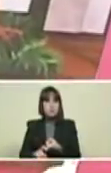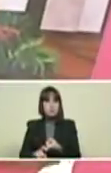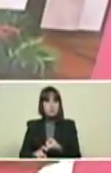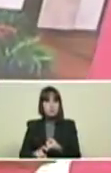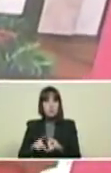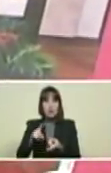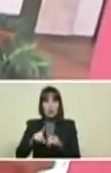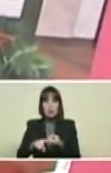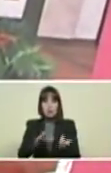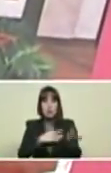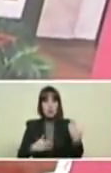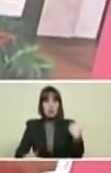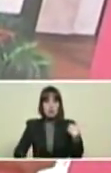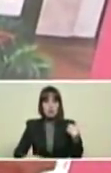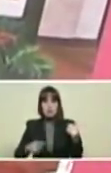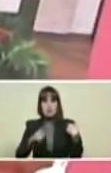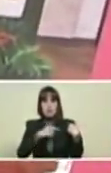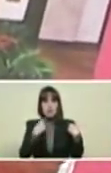esposa del presidente,